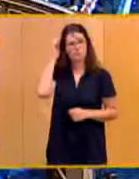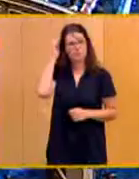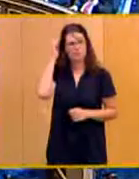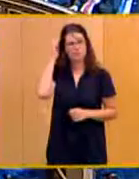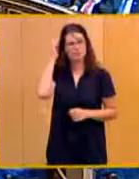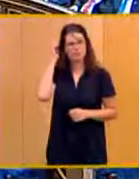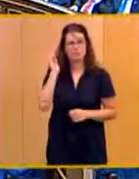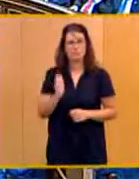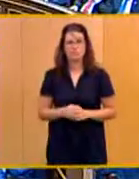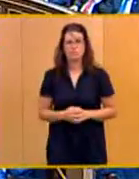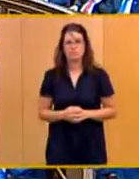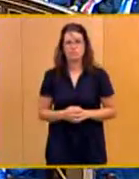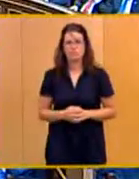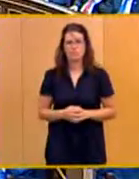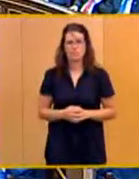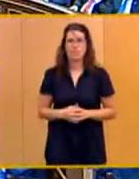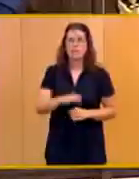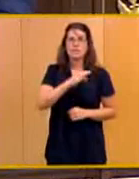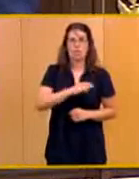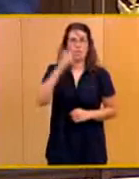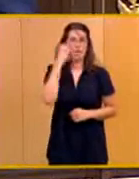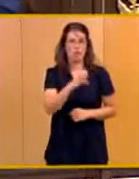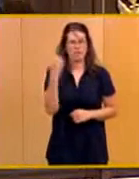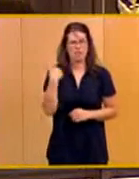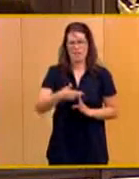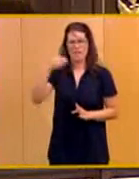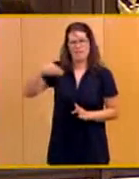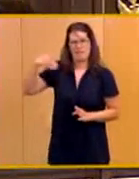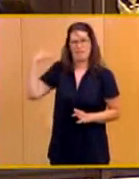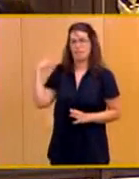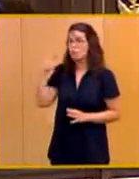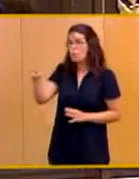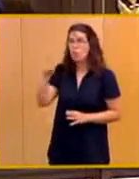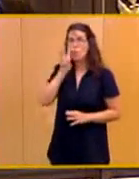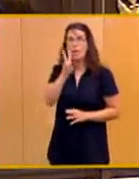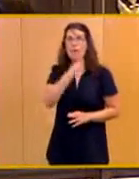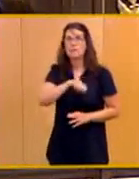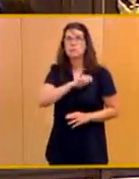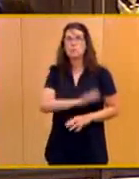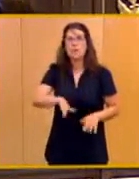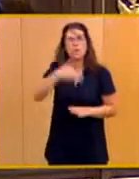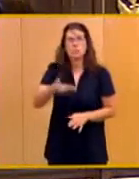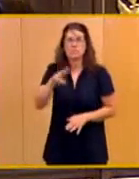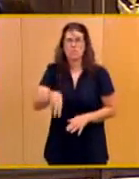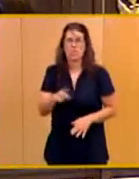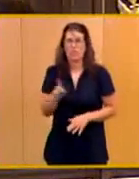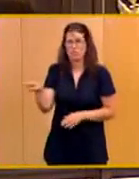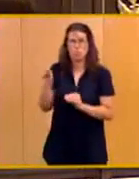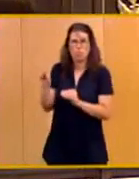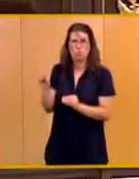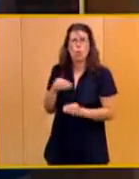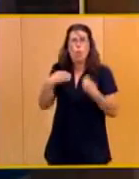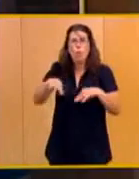Señor Rajoy, hace años que para usted España dejó de ser lo único importante. Ahora lo único importante son sus propios intereses